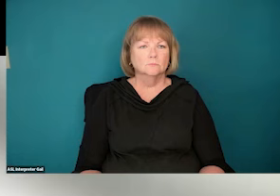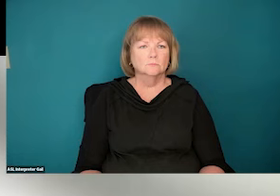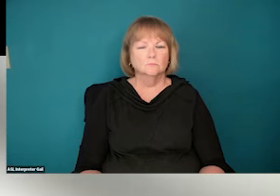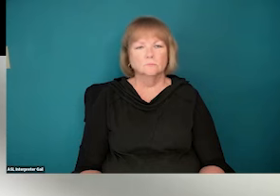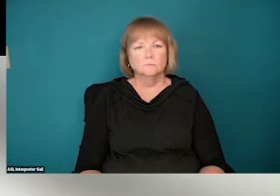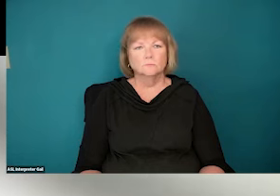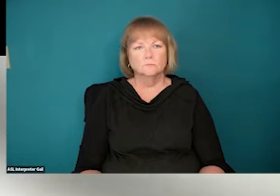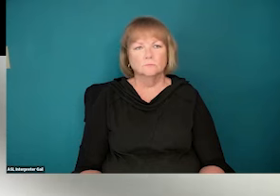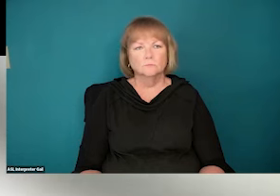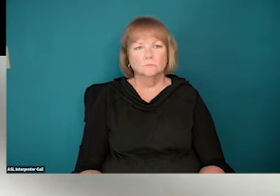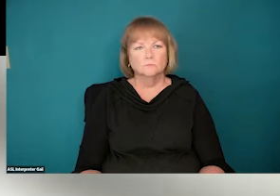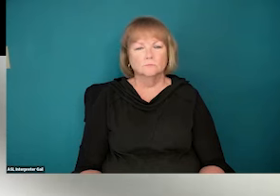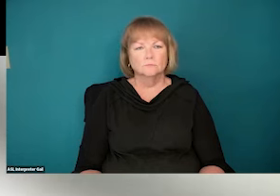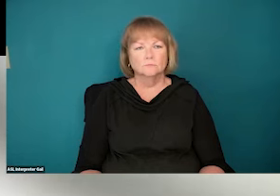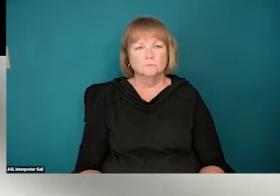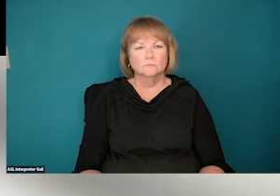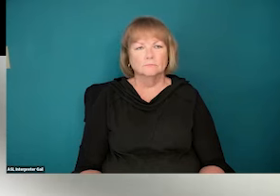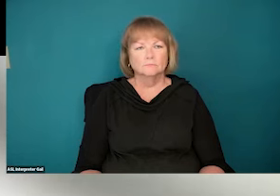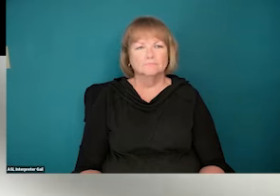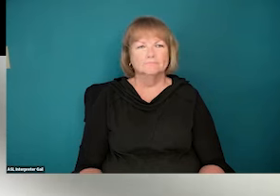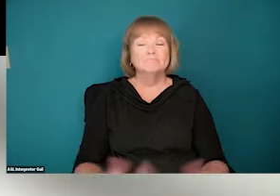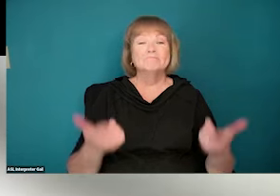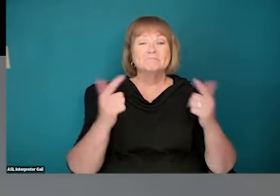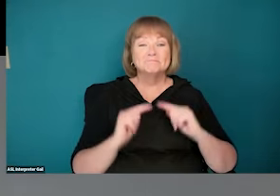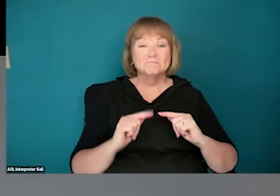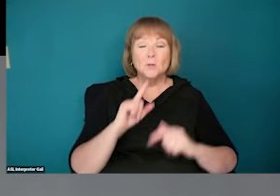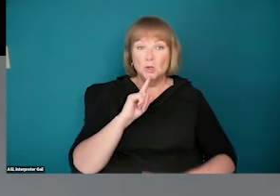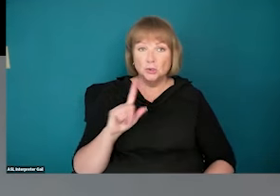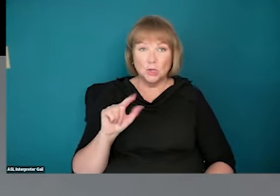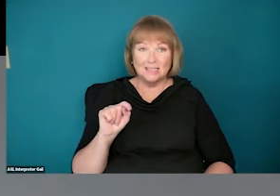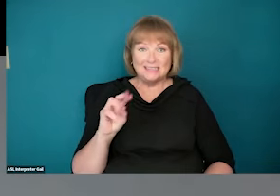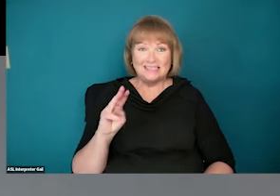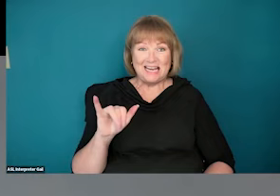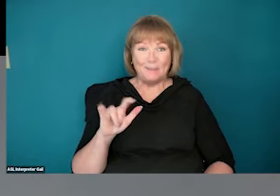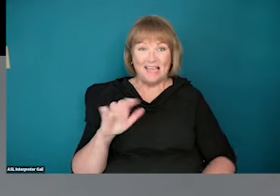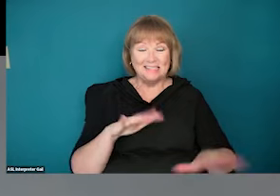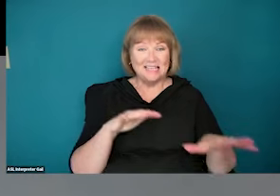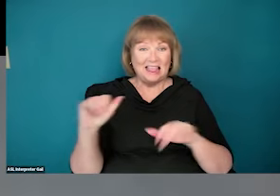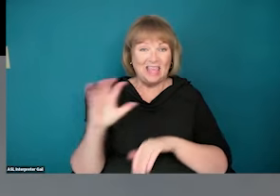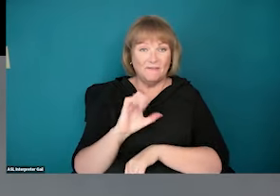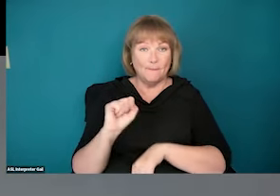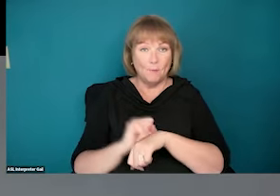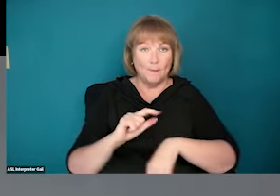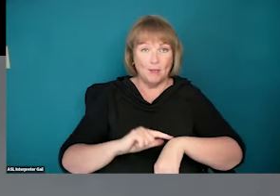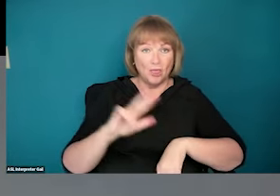del panel. Dígame cuándo puede, cuándo quiere usted que yo pare.